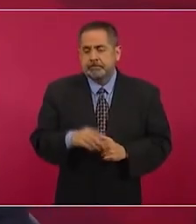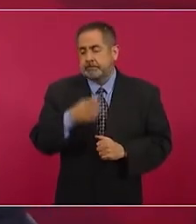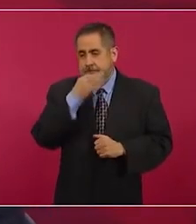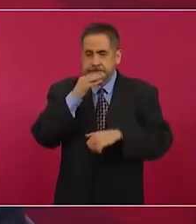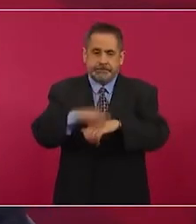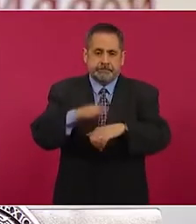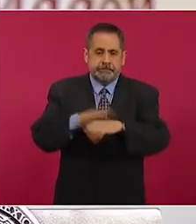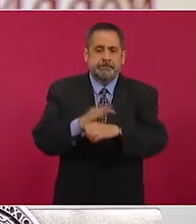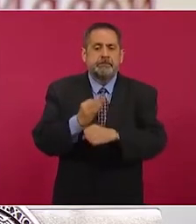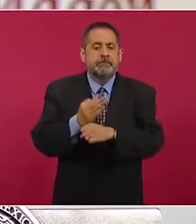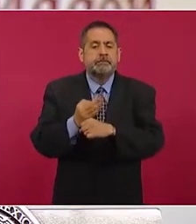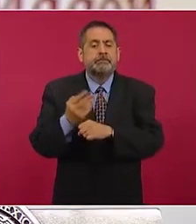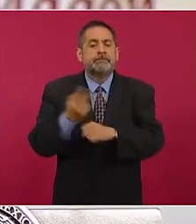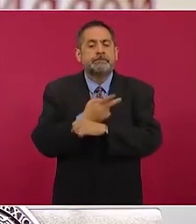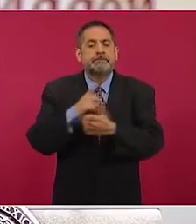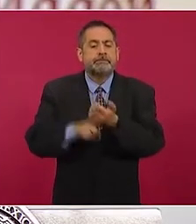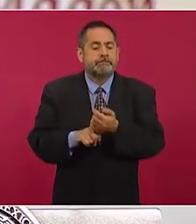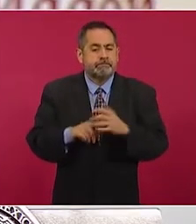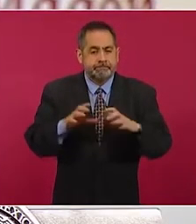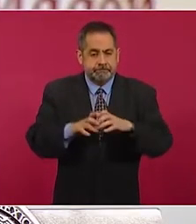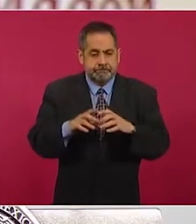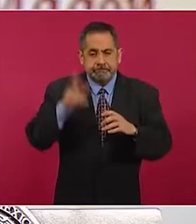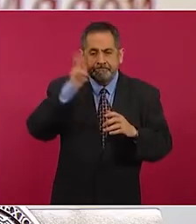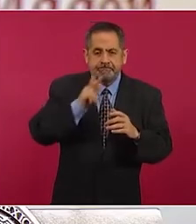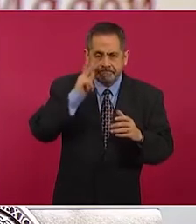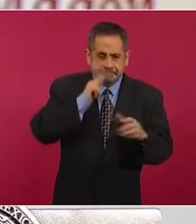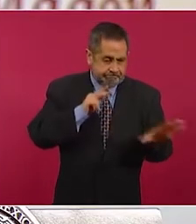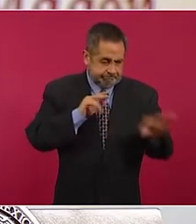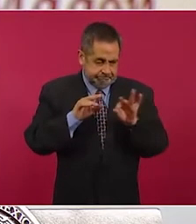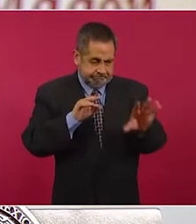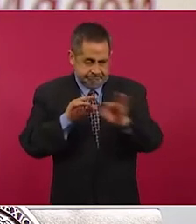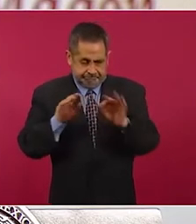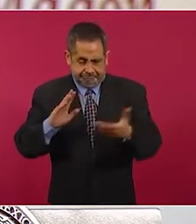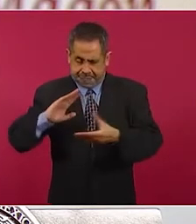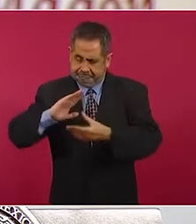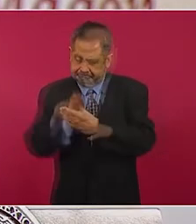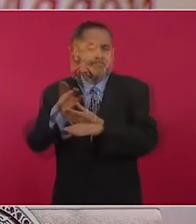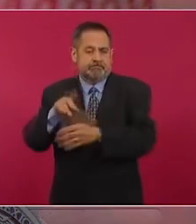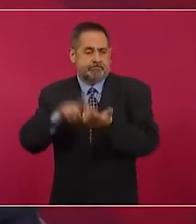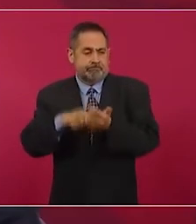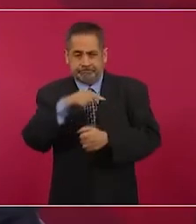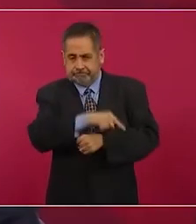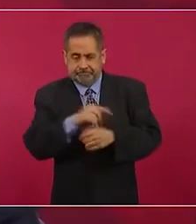Insisto, al momento, los datos de prueba y evidencia objetiva que se han obtenido a